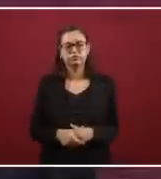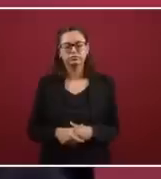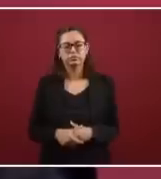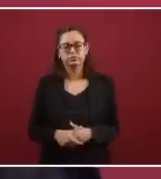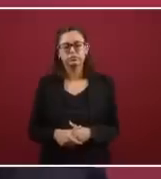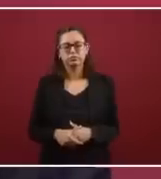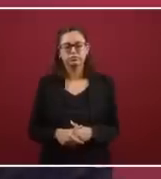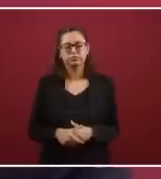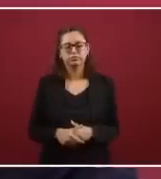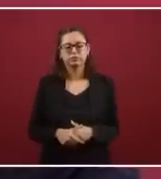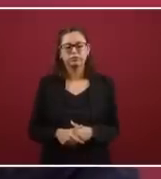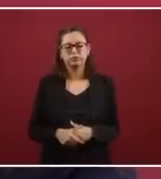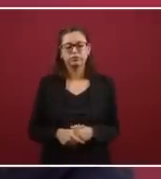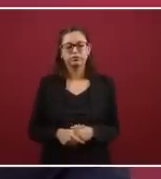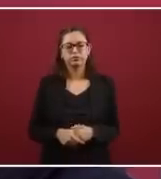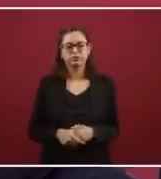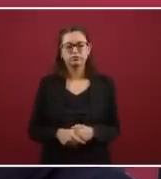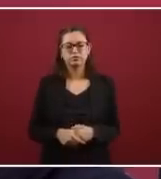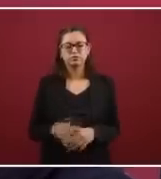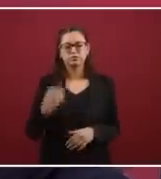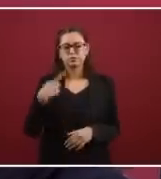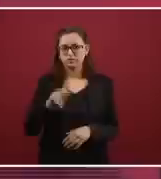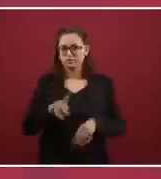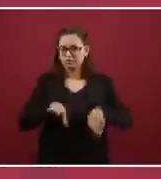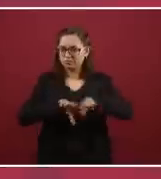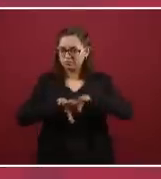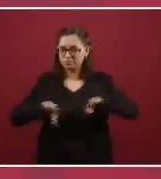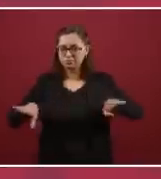pero sin distinción.